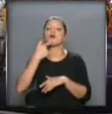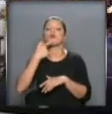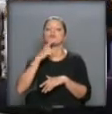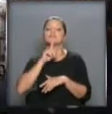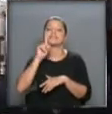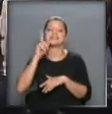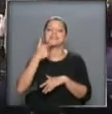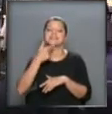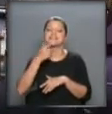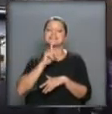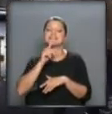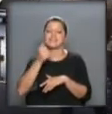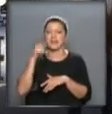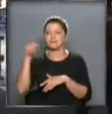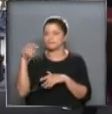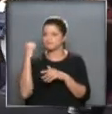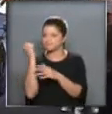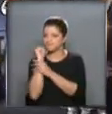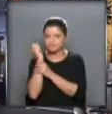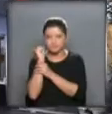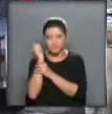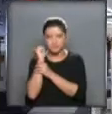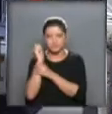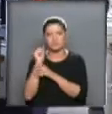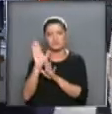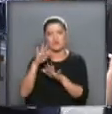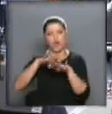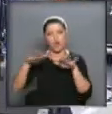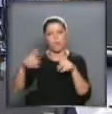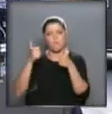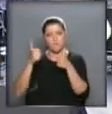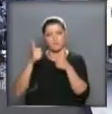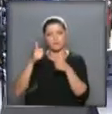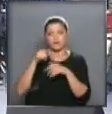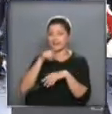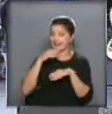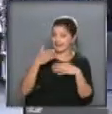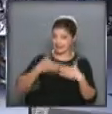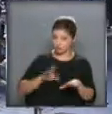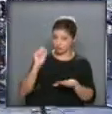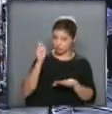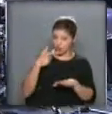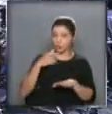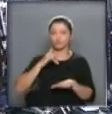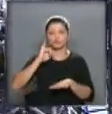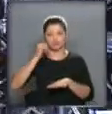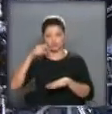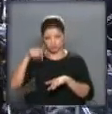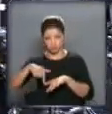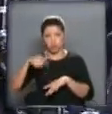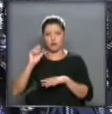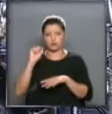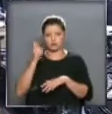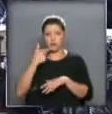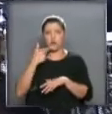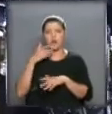Realmente un capo en lo que hace. ¿Es chaqueño? El manejo de los chicos. Es chaqueño, trabaja hace muchos años.